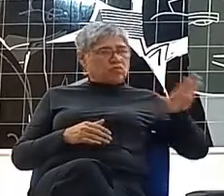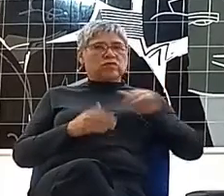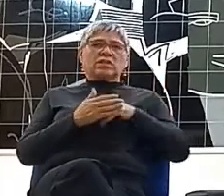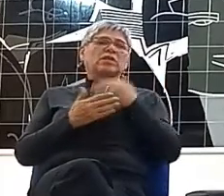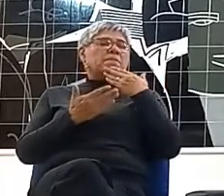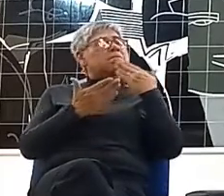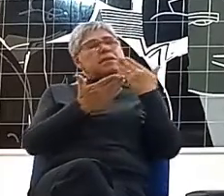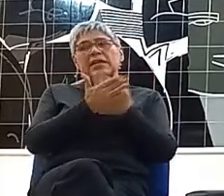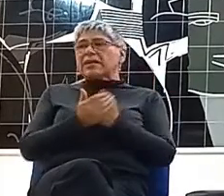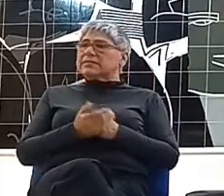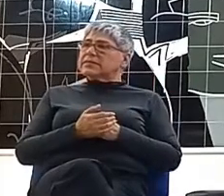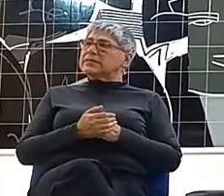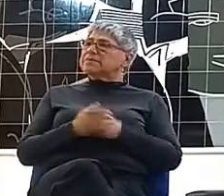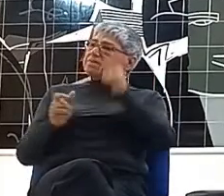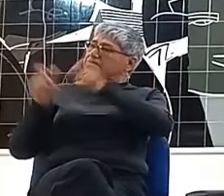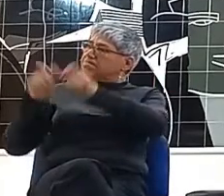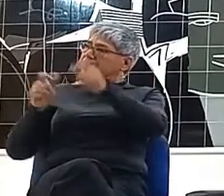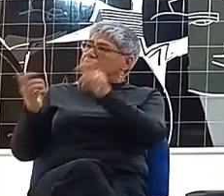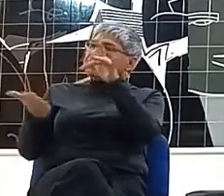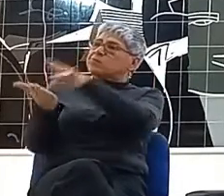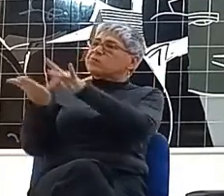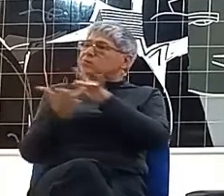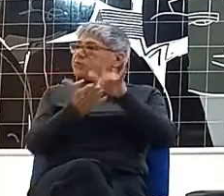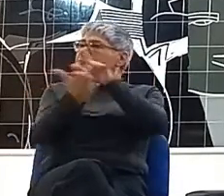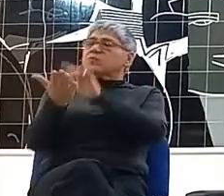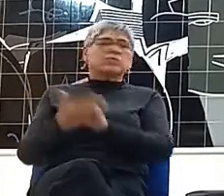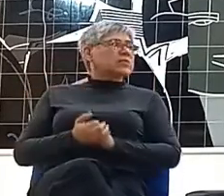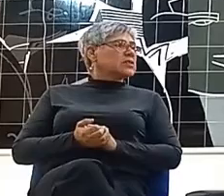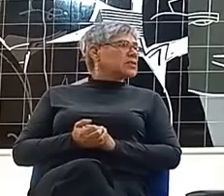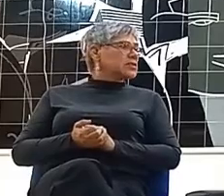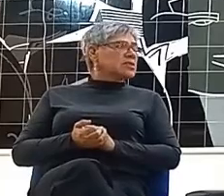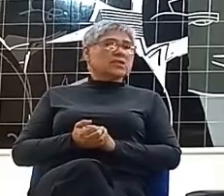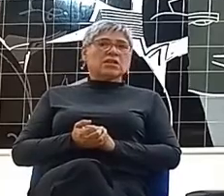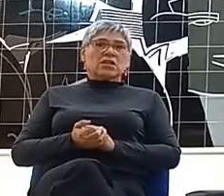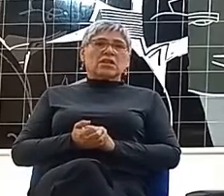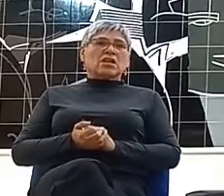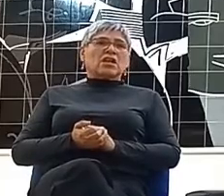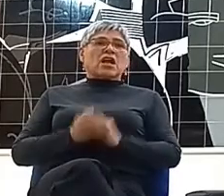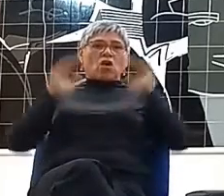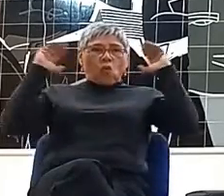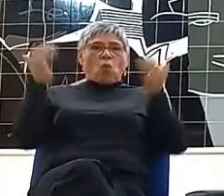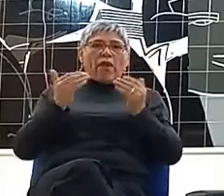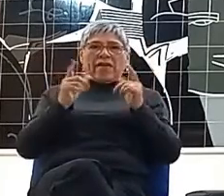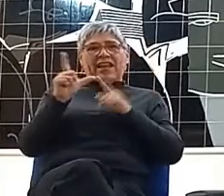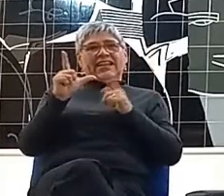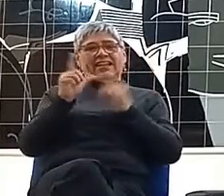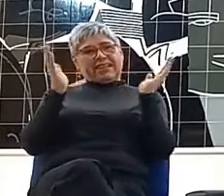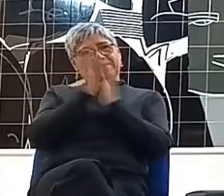gracias también a quienes nos han acompañado hoy en la Cueva de las Letras.